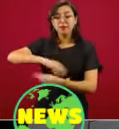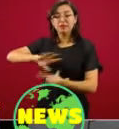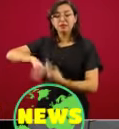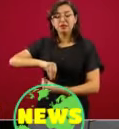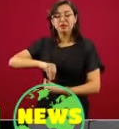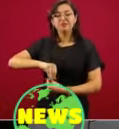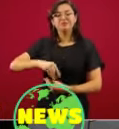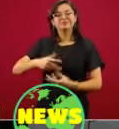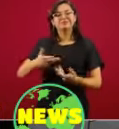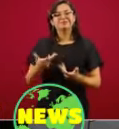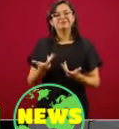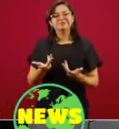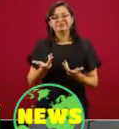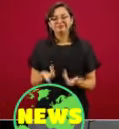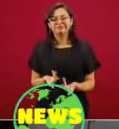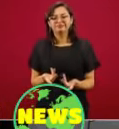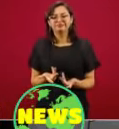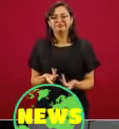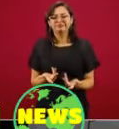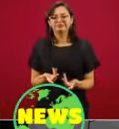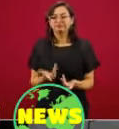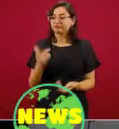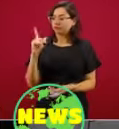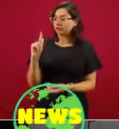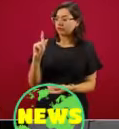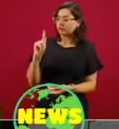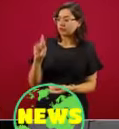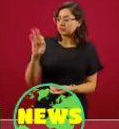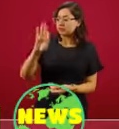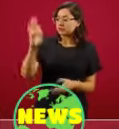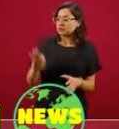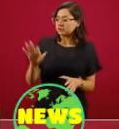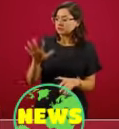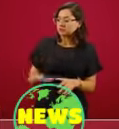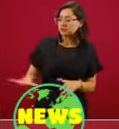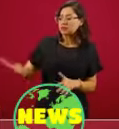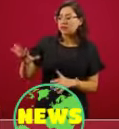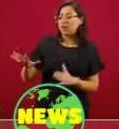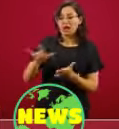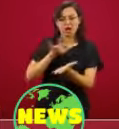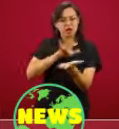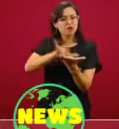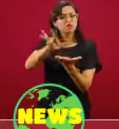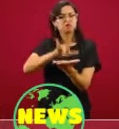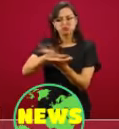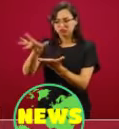Entonces, el 70% con apoyos directos,